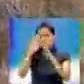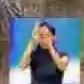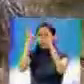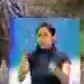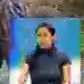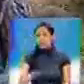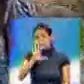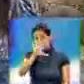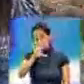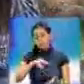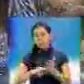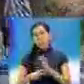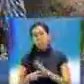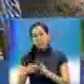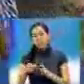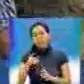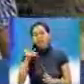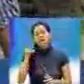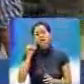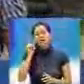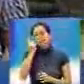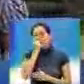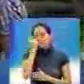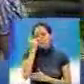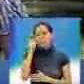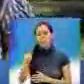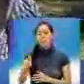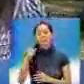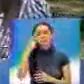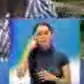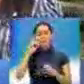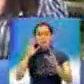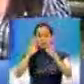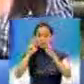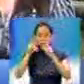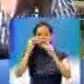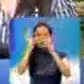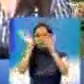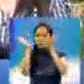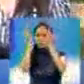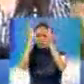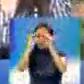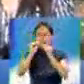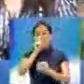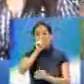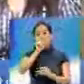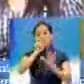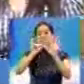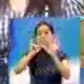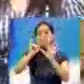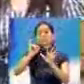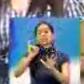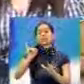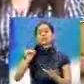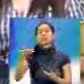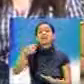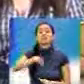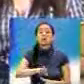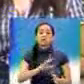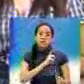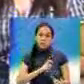que se encuentra en el templo Tukur Balam, es una de las más antiguas fechadas, que data del año 126 después de Cristo,